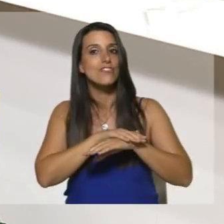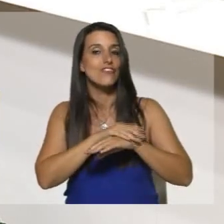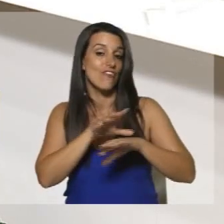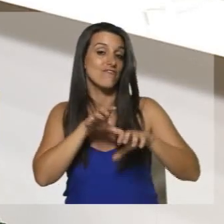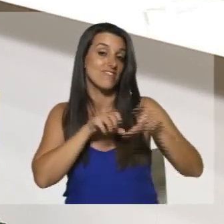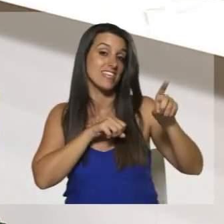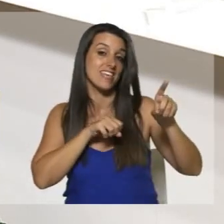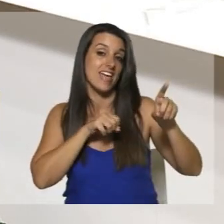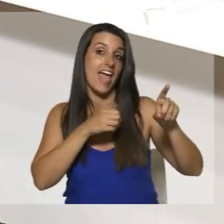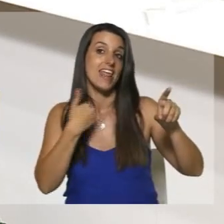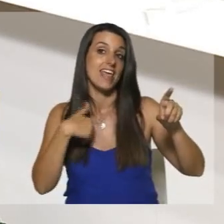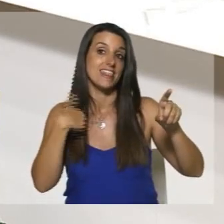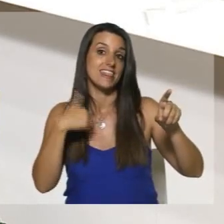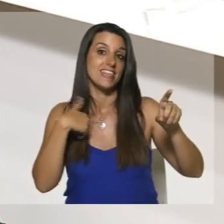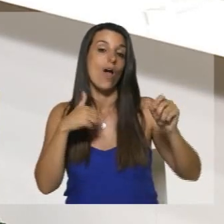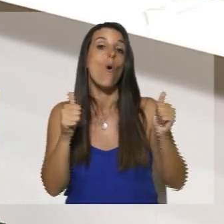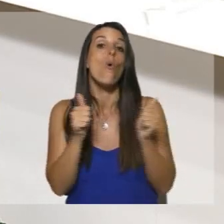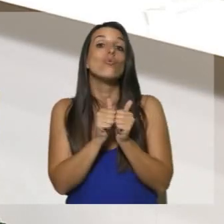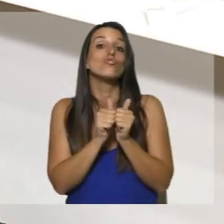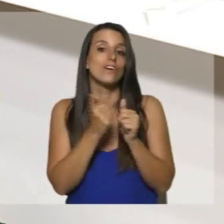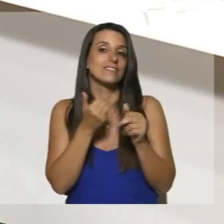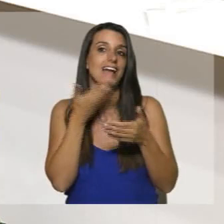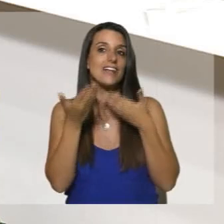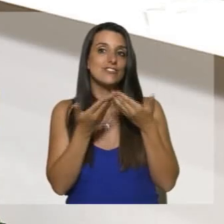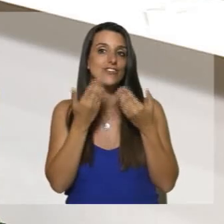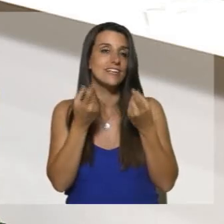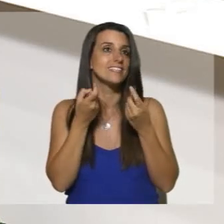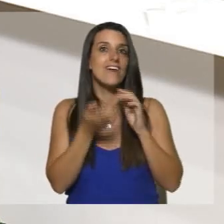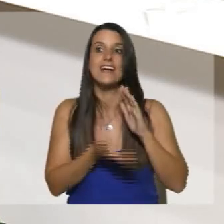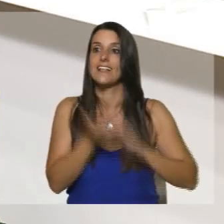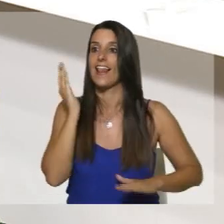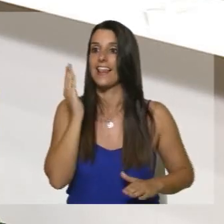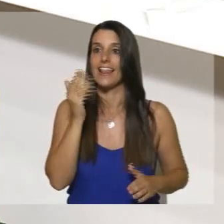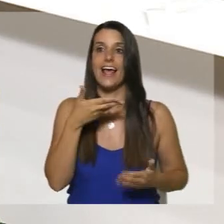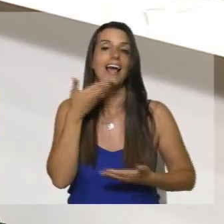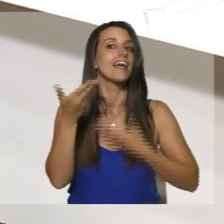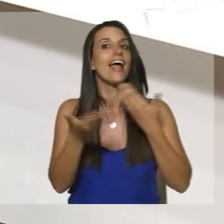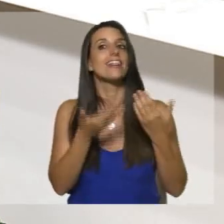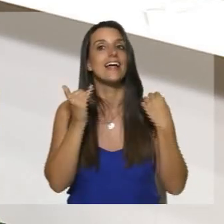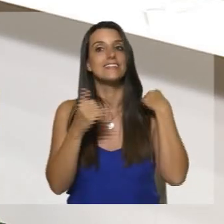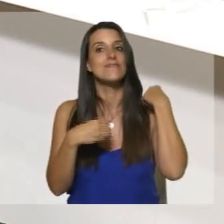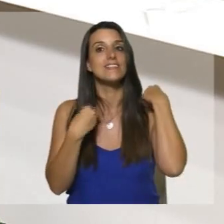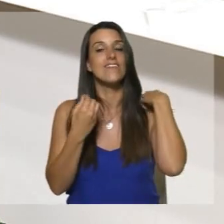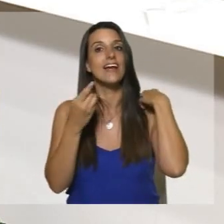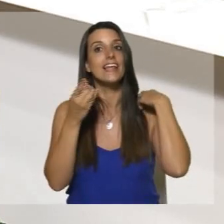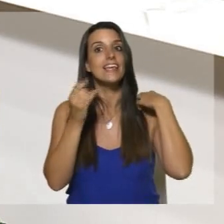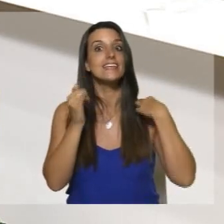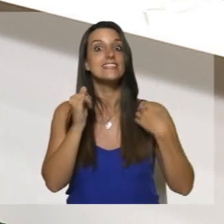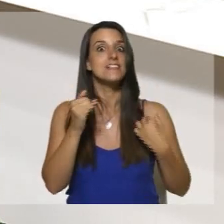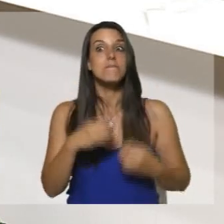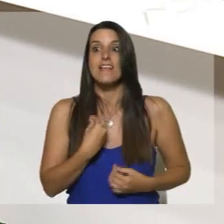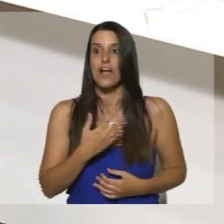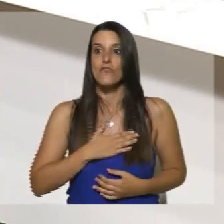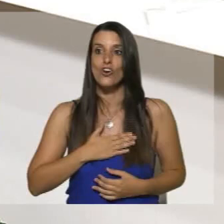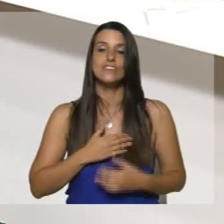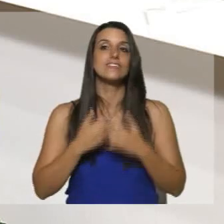bueno, toqué fondo, pero básicamente. Había que la salir. La música tenía que ser quien nos salvara. Exactamente. Y salvó.